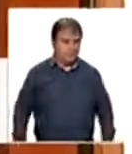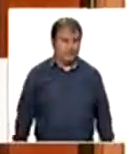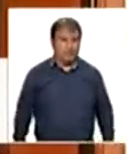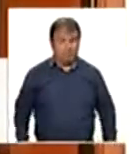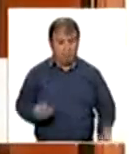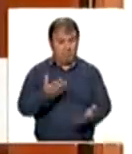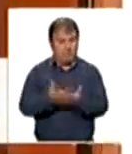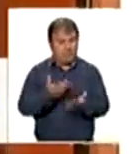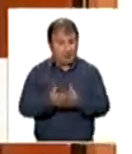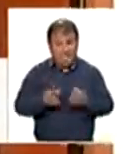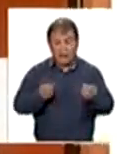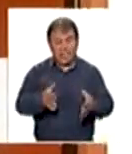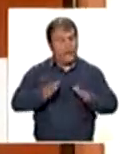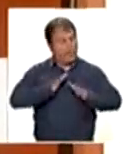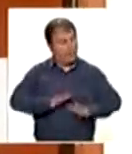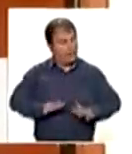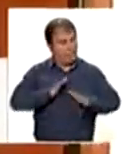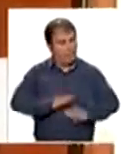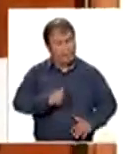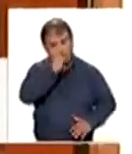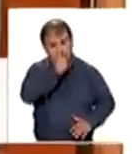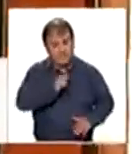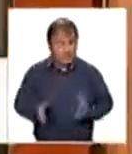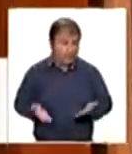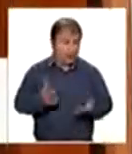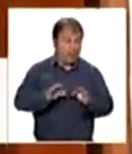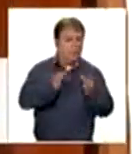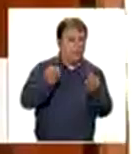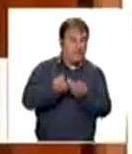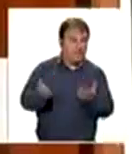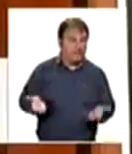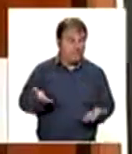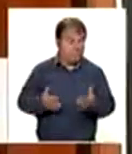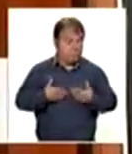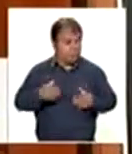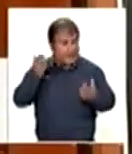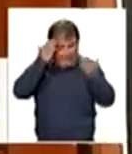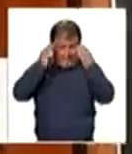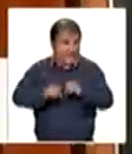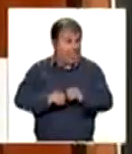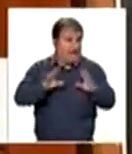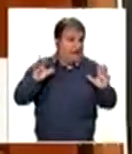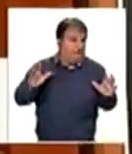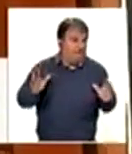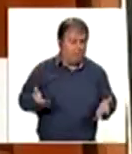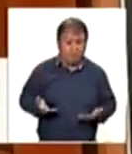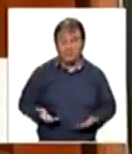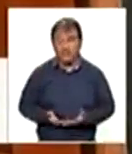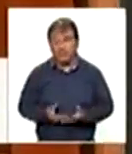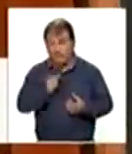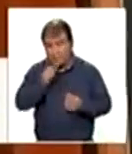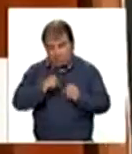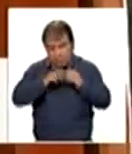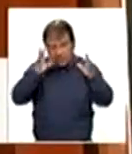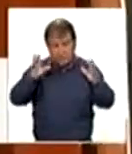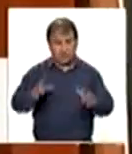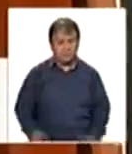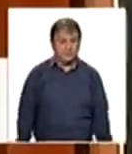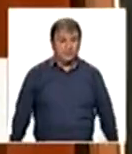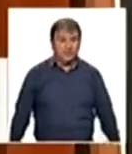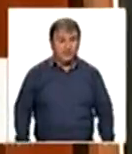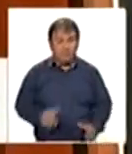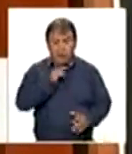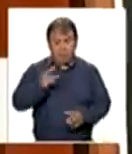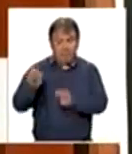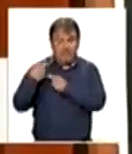Victoria. Bueno, hay que darle también la tranquilidad y la paciencia porque seguramente la familia también de repente no tiene la noticia o la información. Por eso es que hablamos de responsabilidad